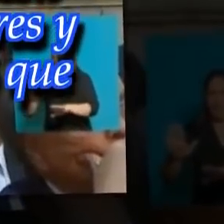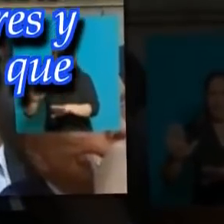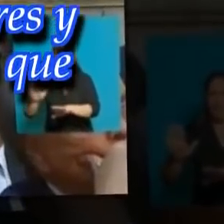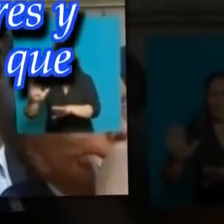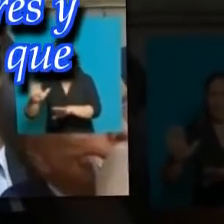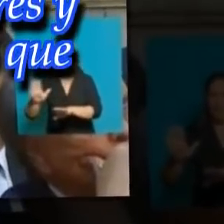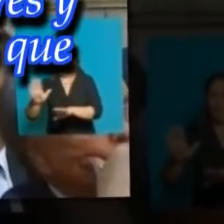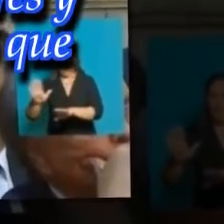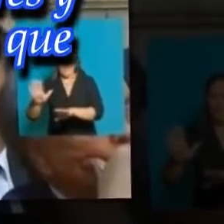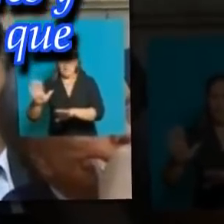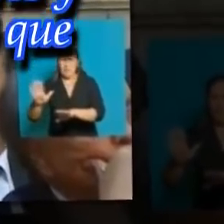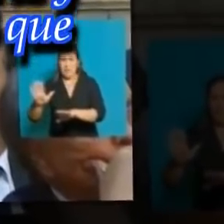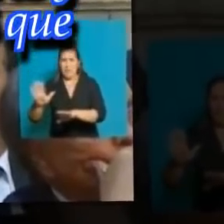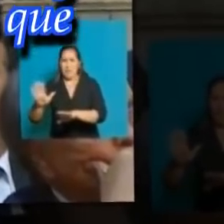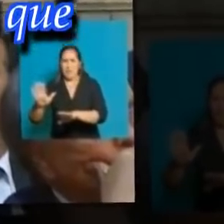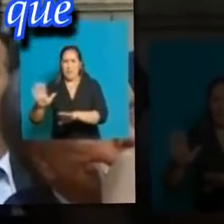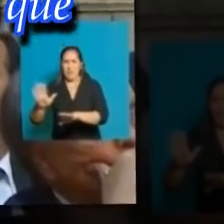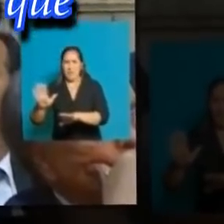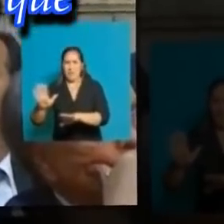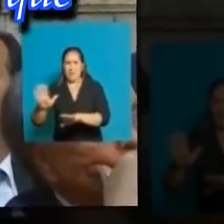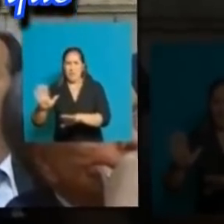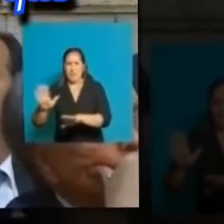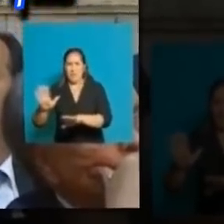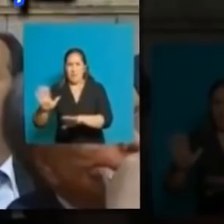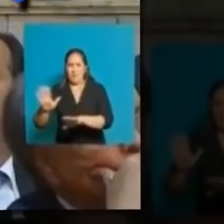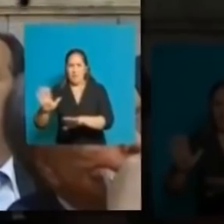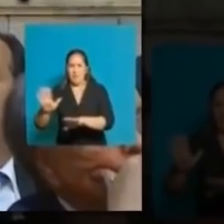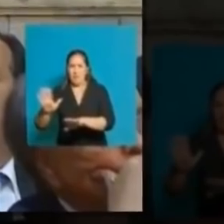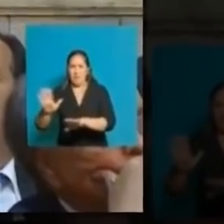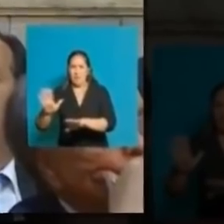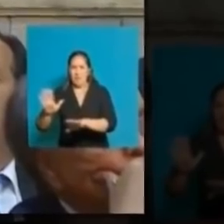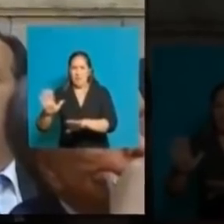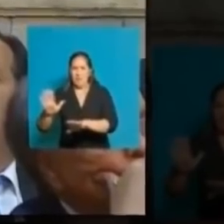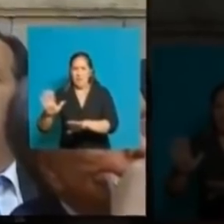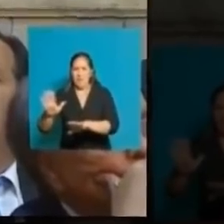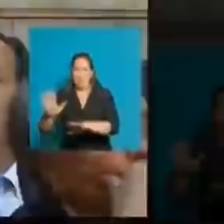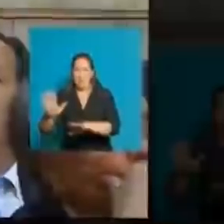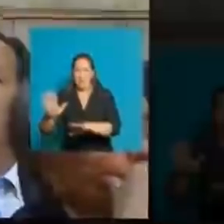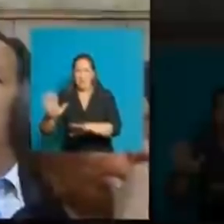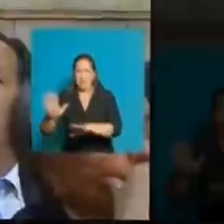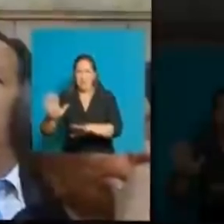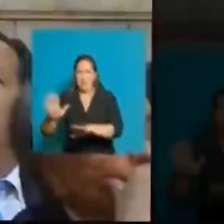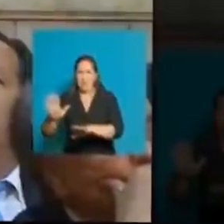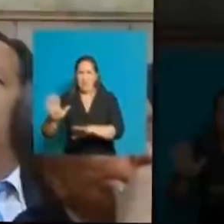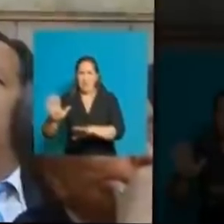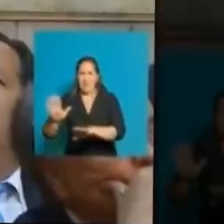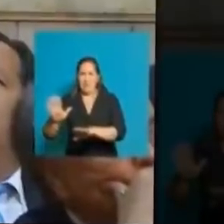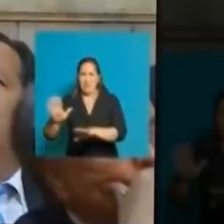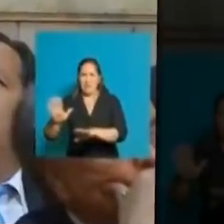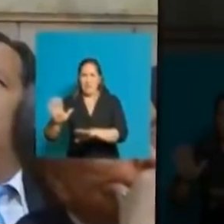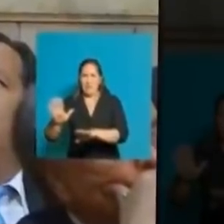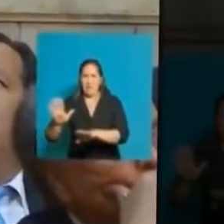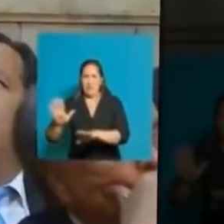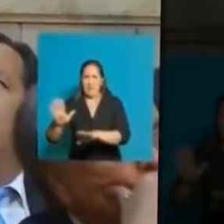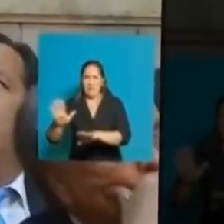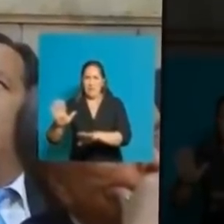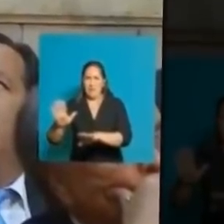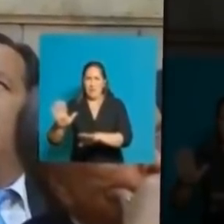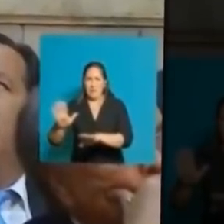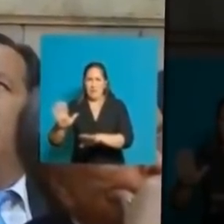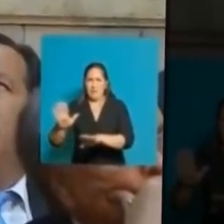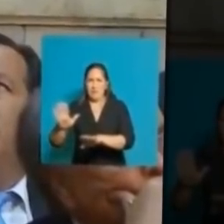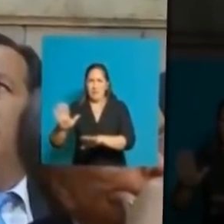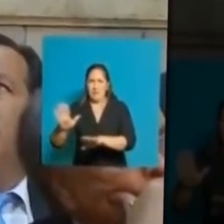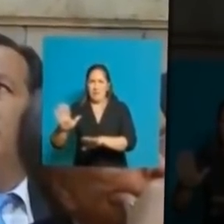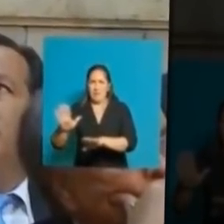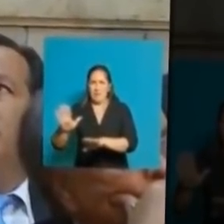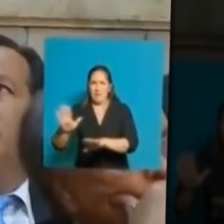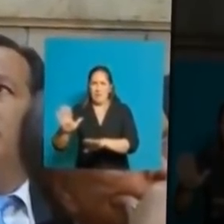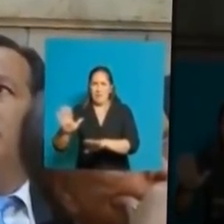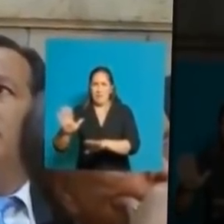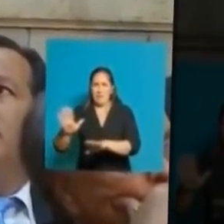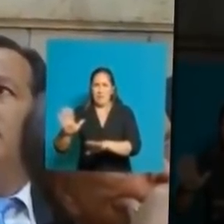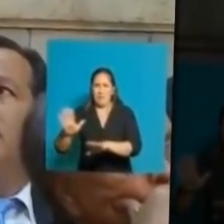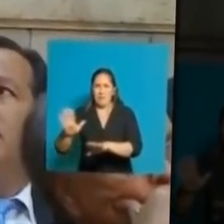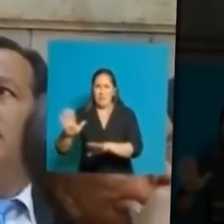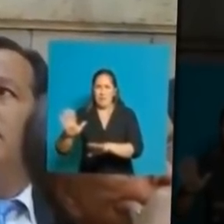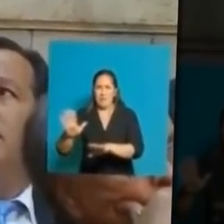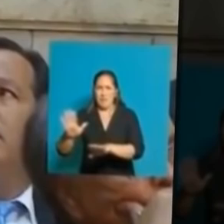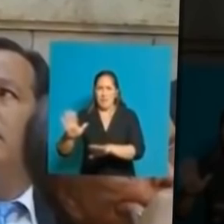violación como el peor crimen contra mujeres y niños. Gabriela Michetti le pidió que abandonara el lugar.